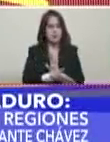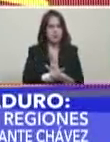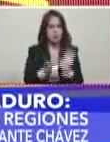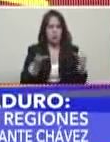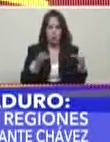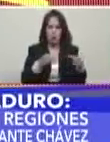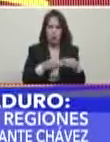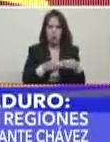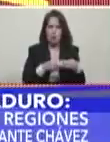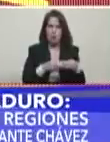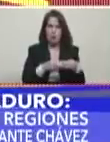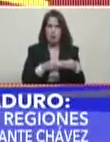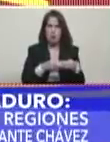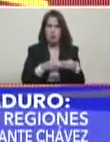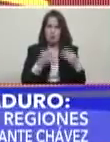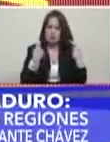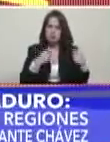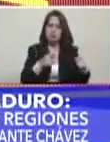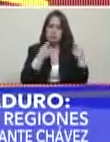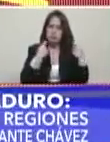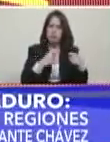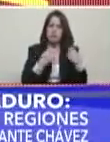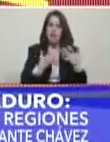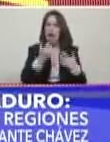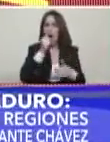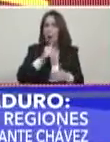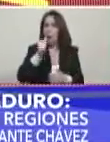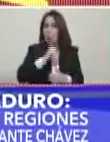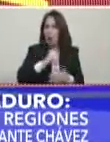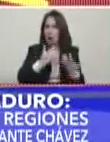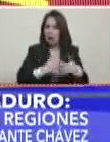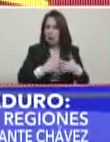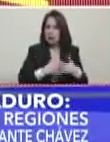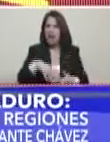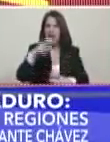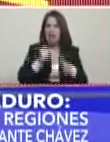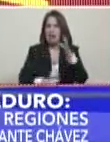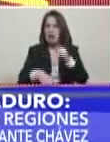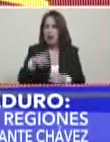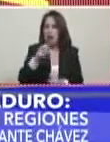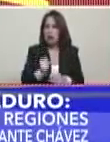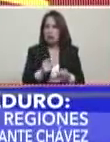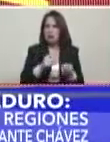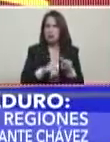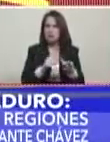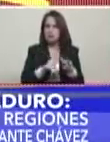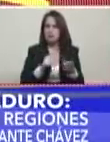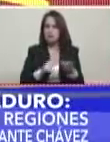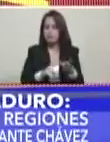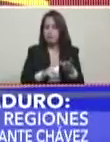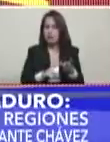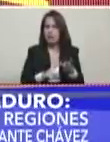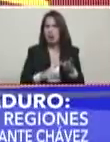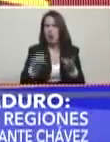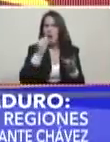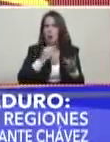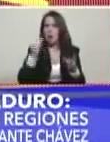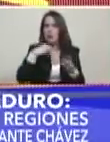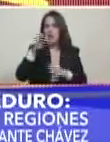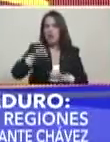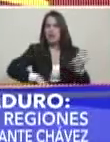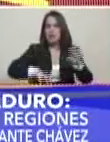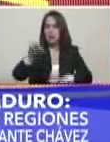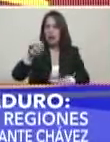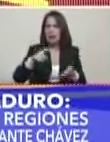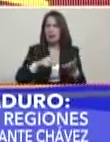Ceba, Planta de Tratamiento de Agua, Módulo Lechero, Planta Procesadora de Alimento Balanceado de Animales,